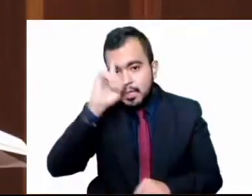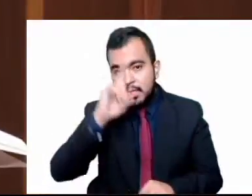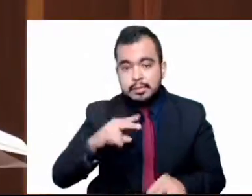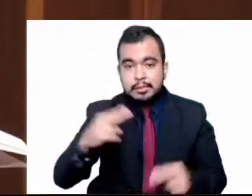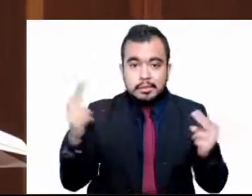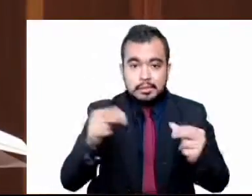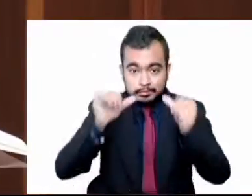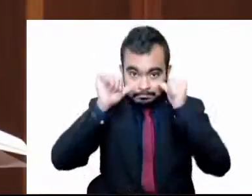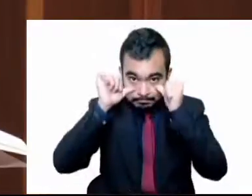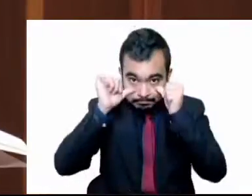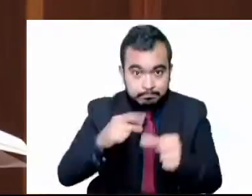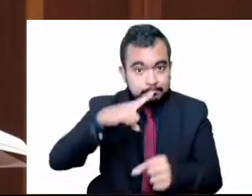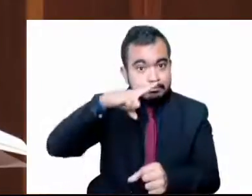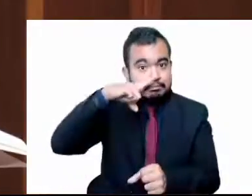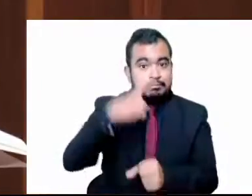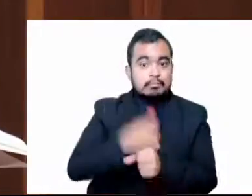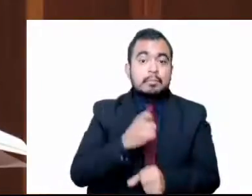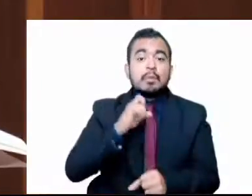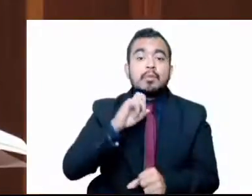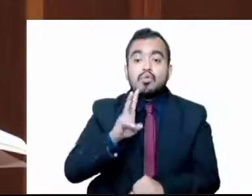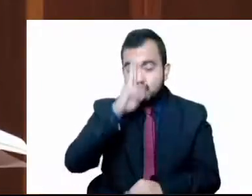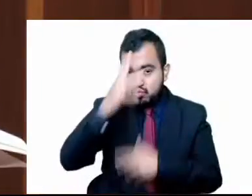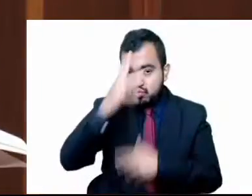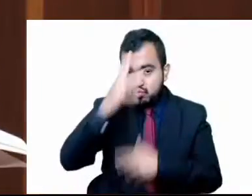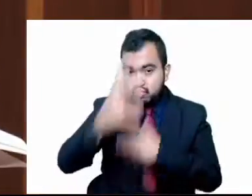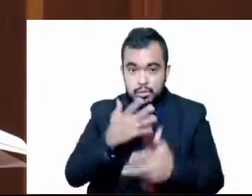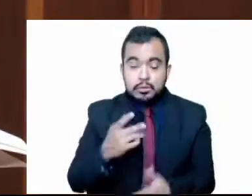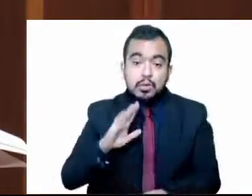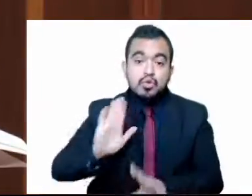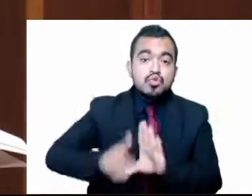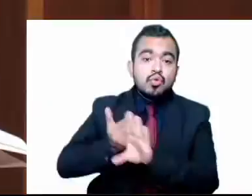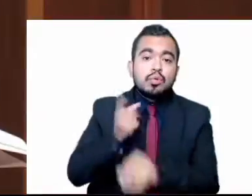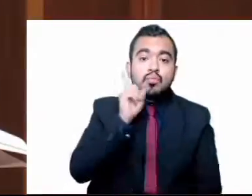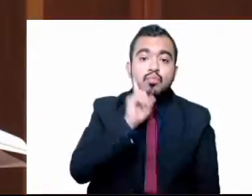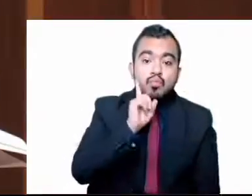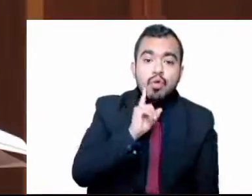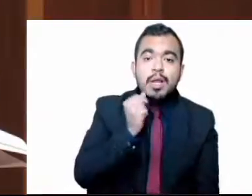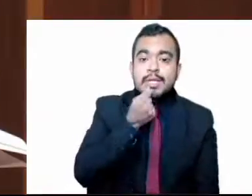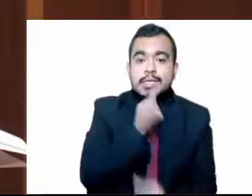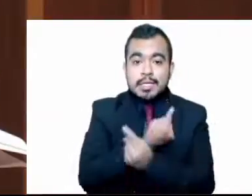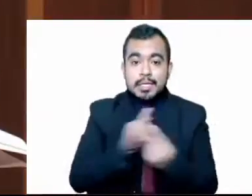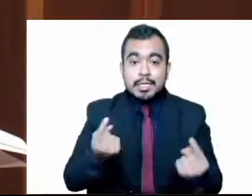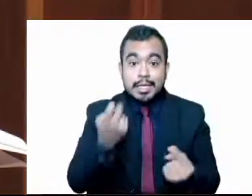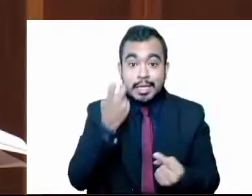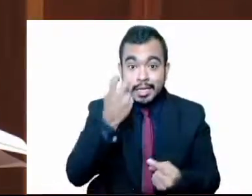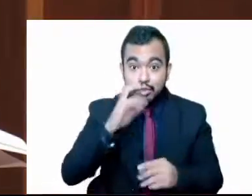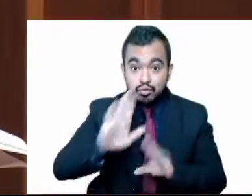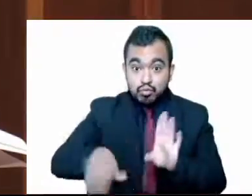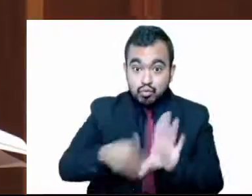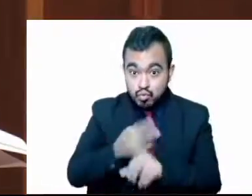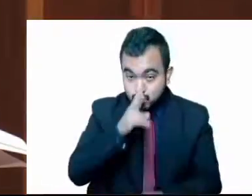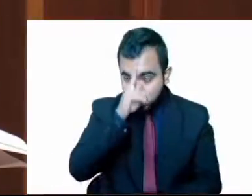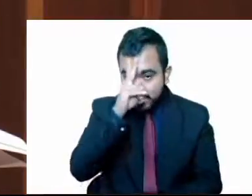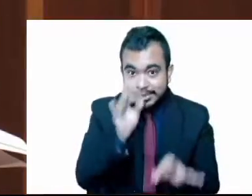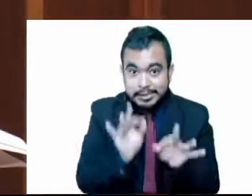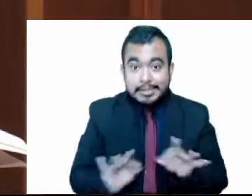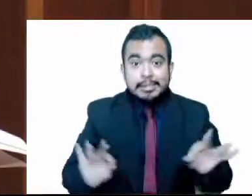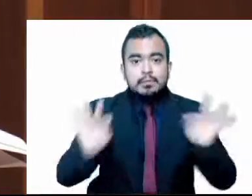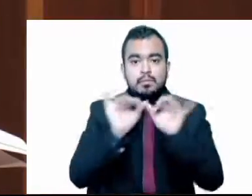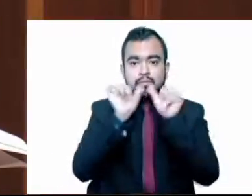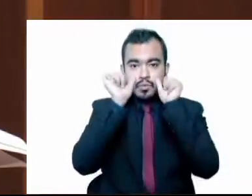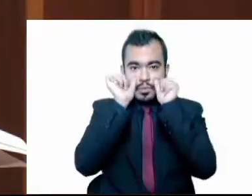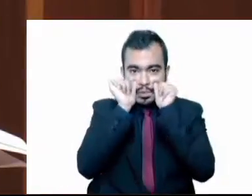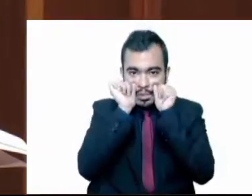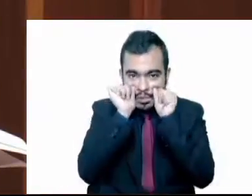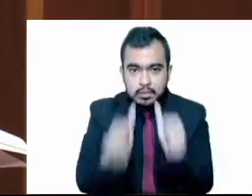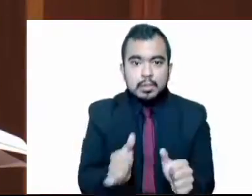a declarar los servicios de violencia contra las mujeres como esenciales y a adaptar estos servicios a modalidades